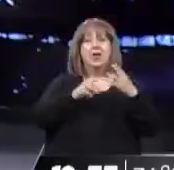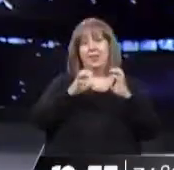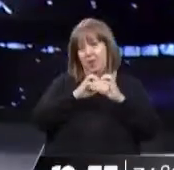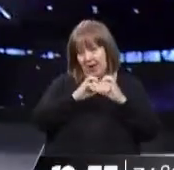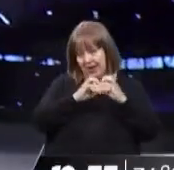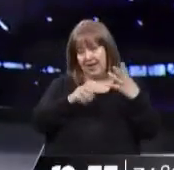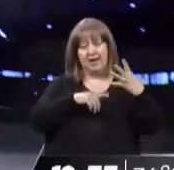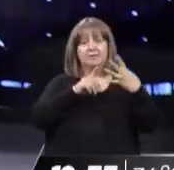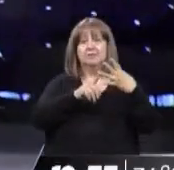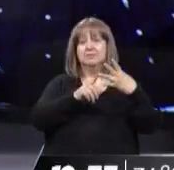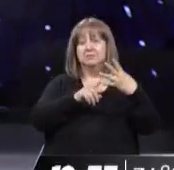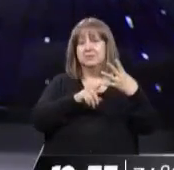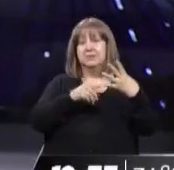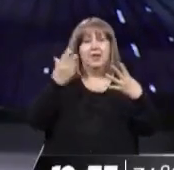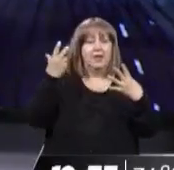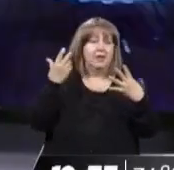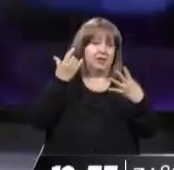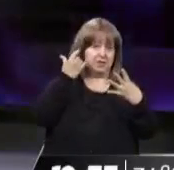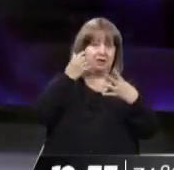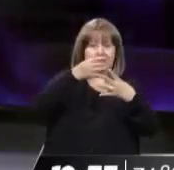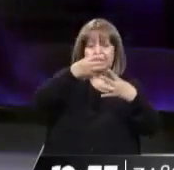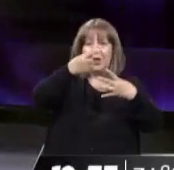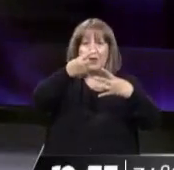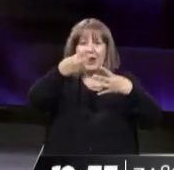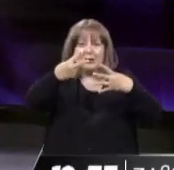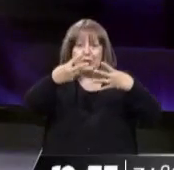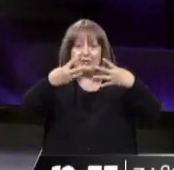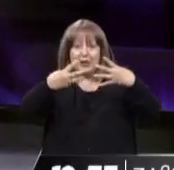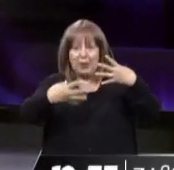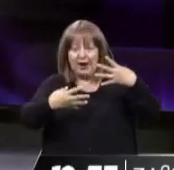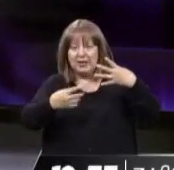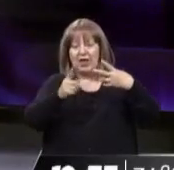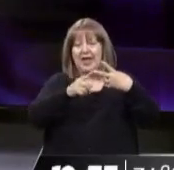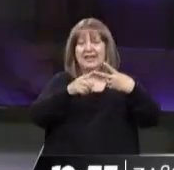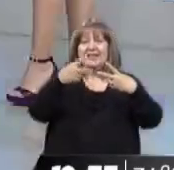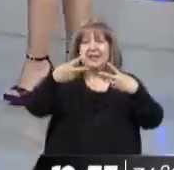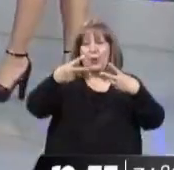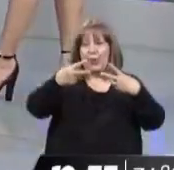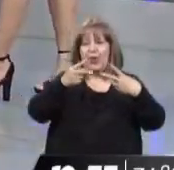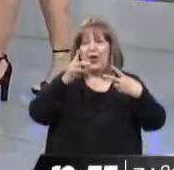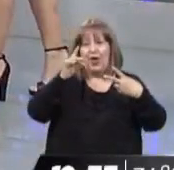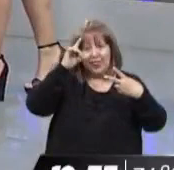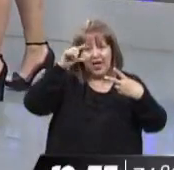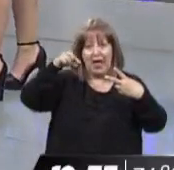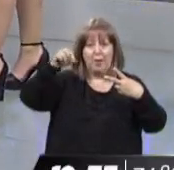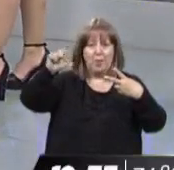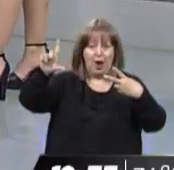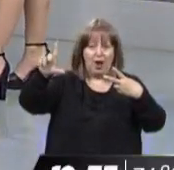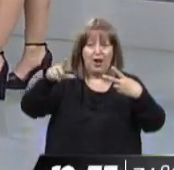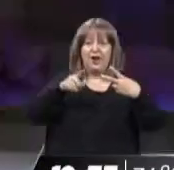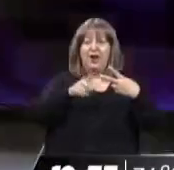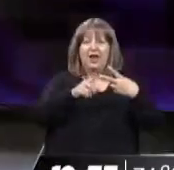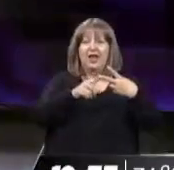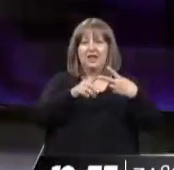es verdad, van, sí, surgiendo más figuras. Pero que Di María y Messi están como en la misma línea. Este es el más como... No, farandulero. No, no, pero la está rompiendo. Totalmente enamorado, porque